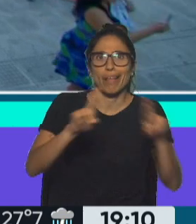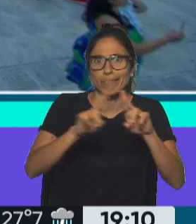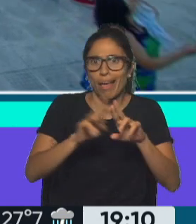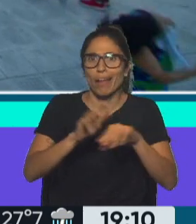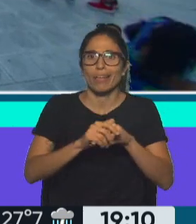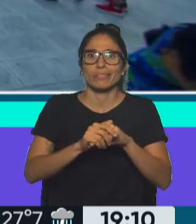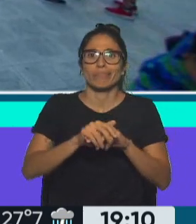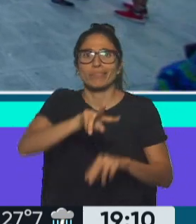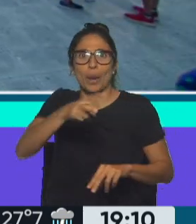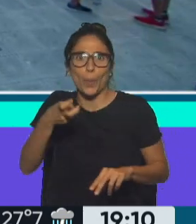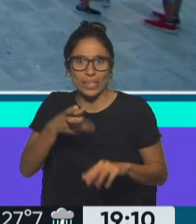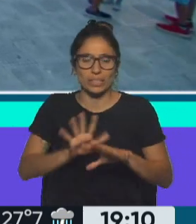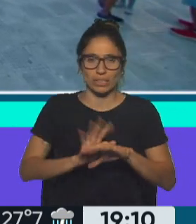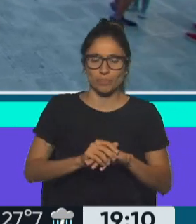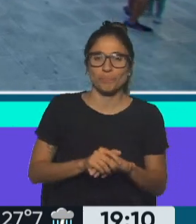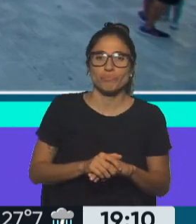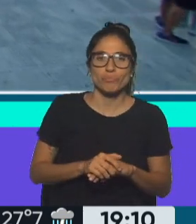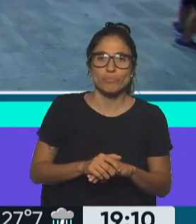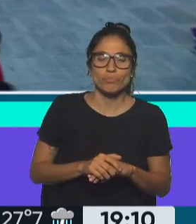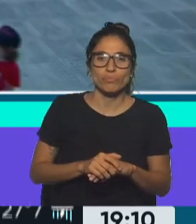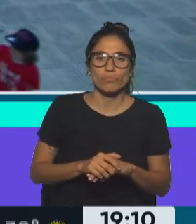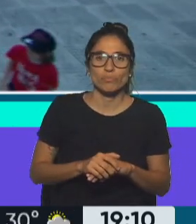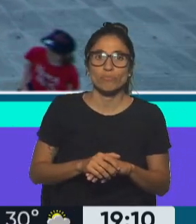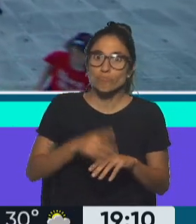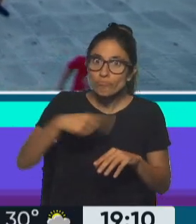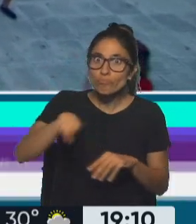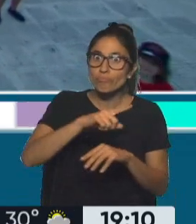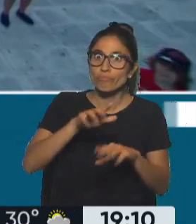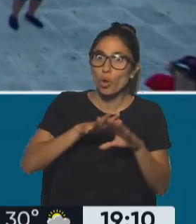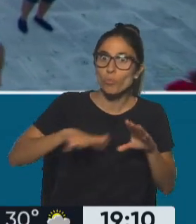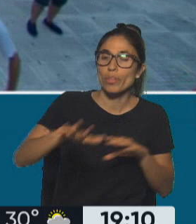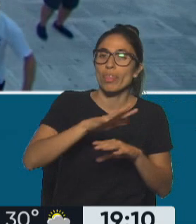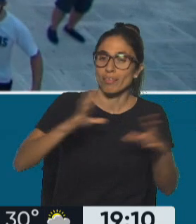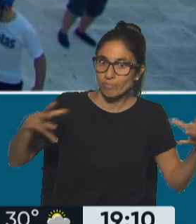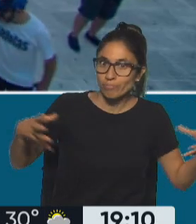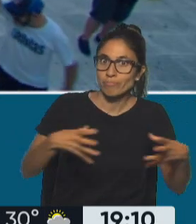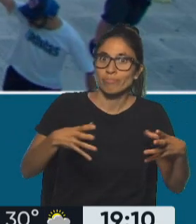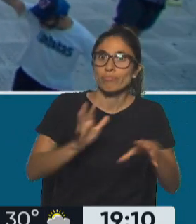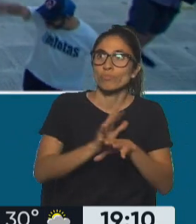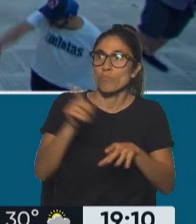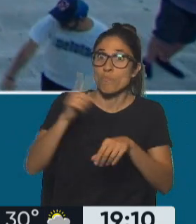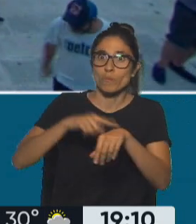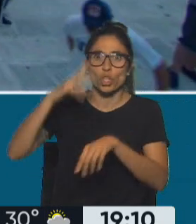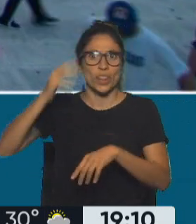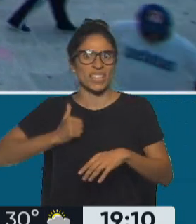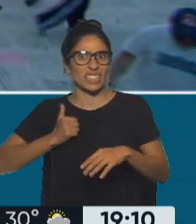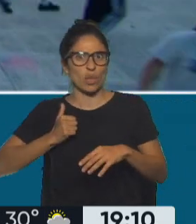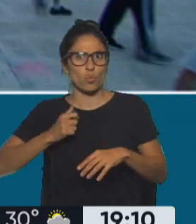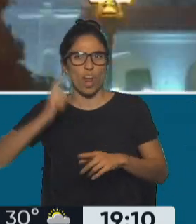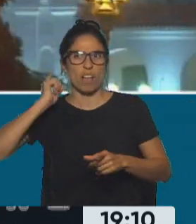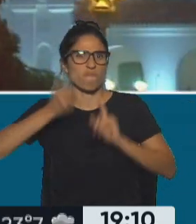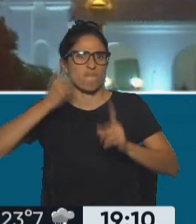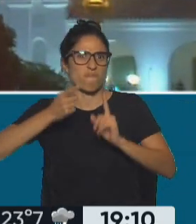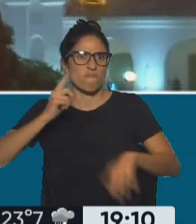imprimir en medio de un orden de la muerte, el orden de la muerte de la dictadura, sobrevivir con un